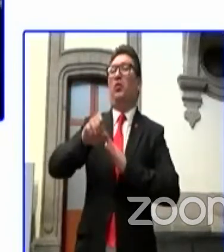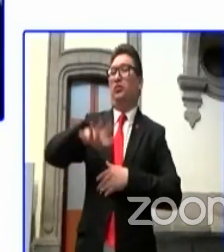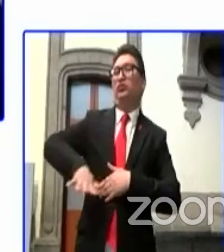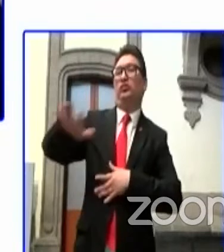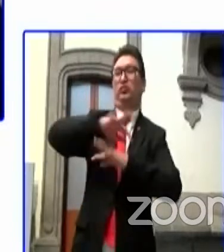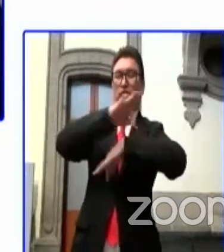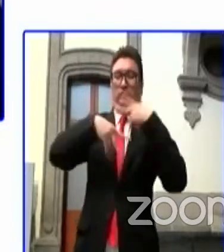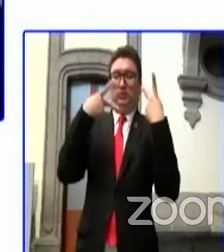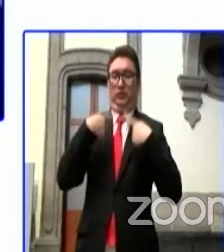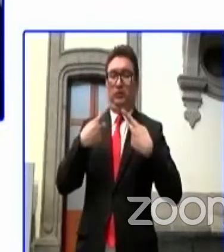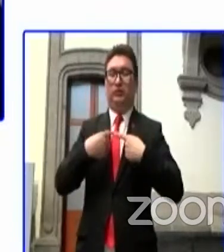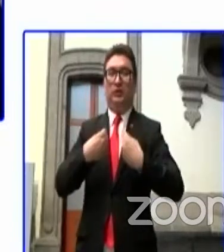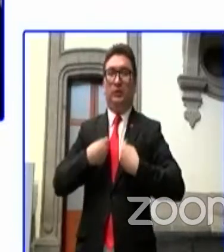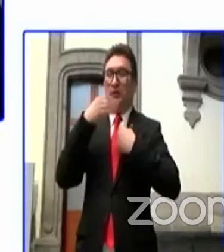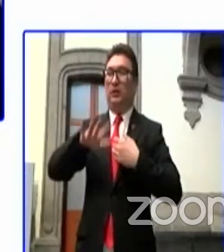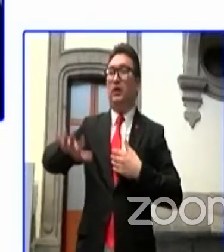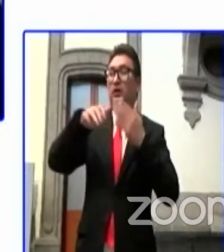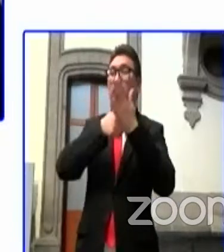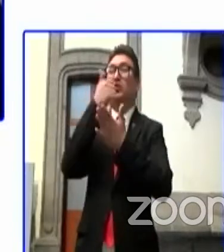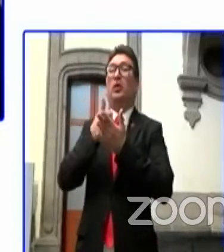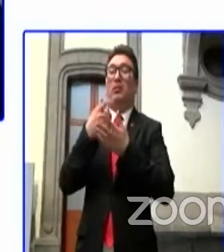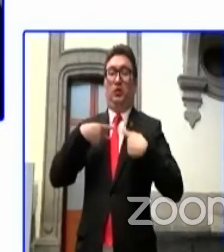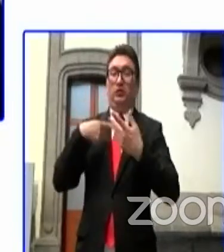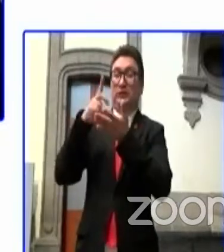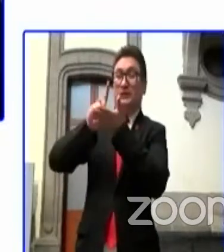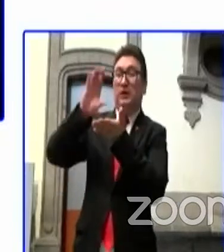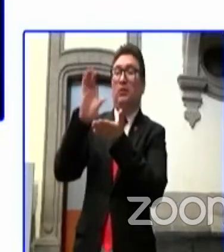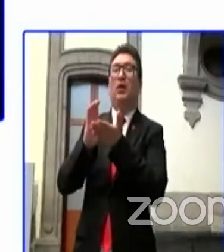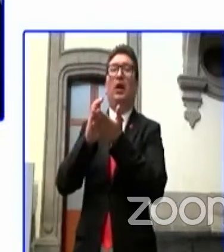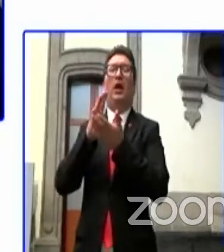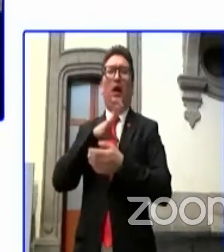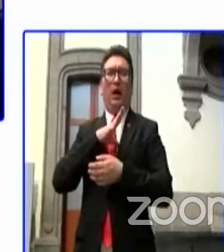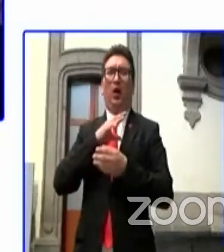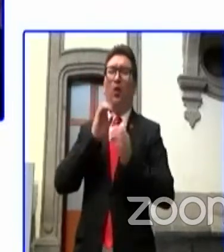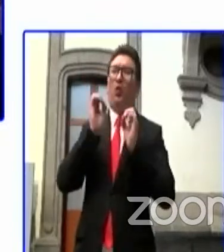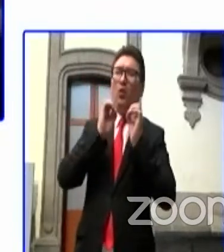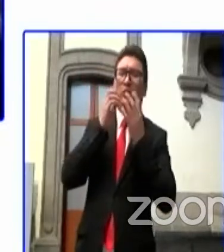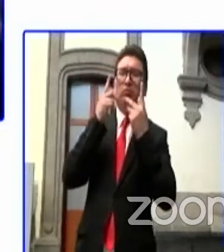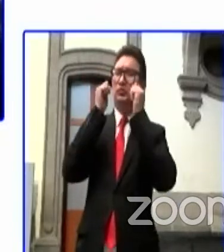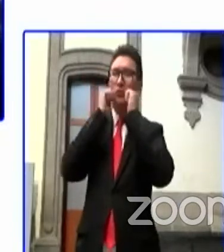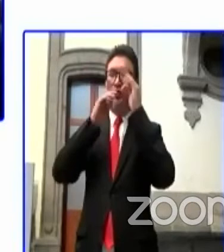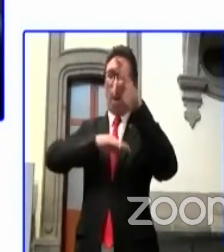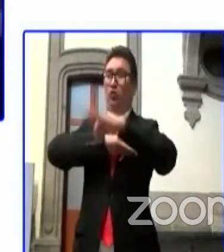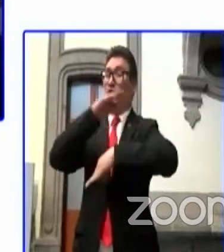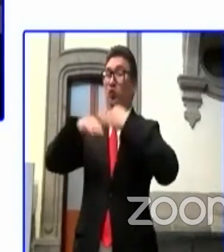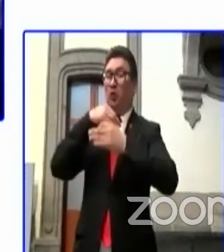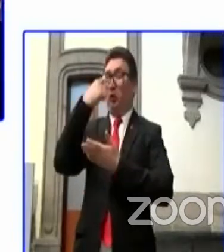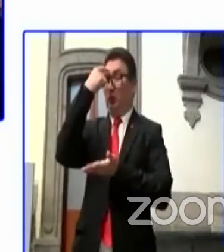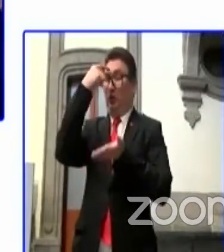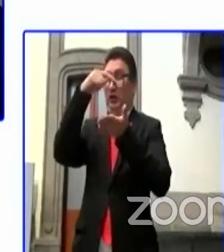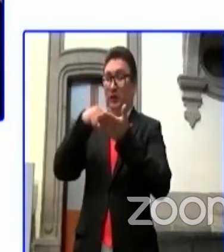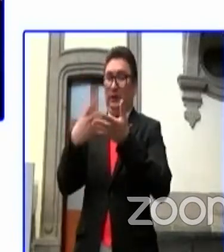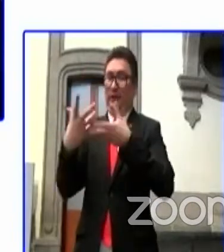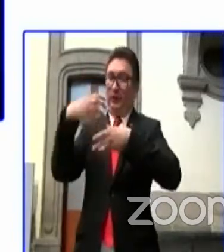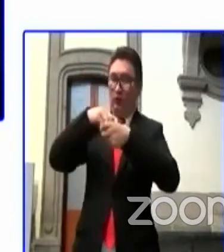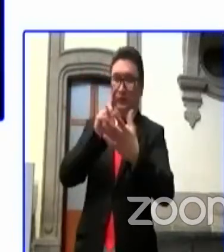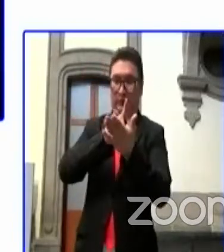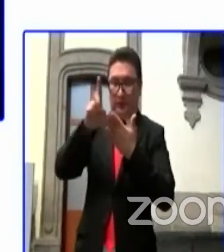como personas con y sin discapacidad, que creemos en la inclusión y en nuestros derechos. Muchísimas